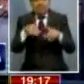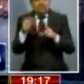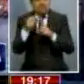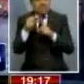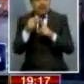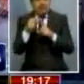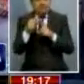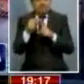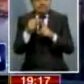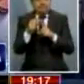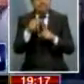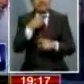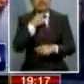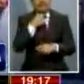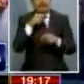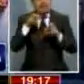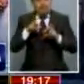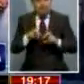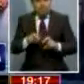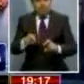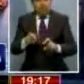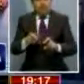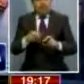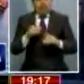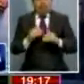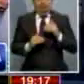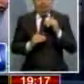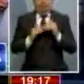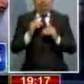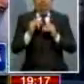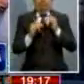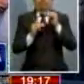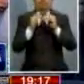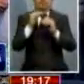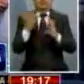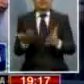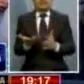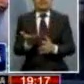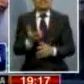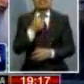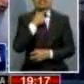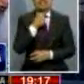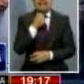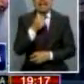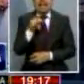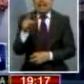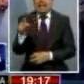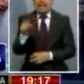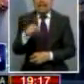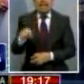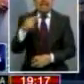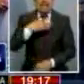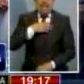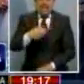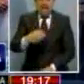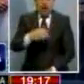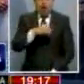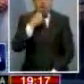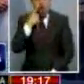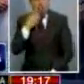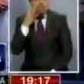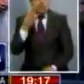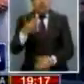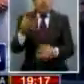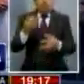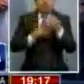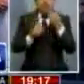Quieren tener oportunidades de progresar. Quieren que sus hijos tengan buena educación para que puedan